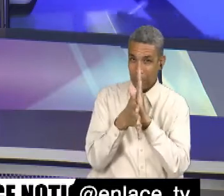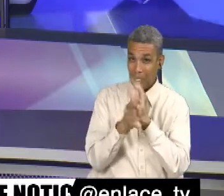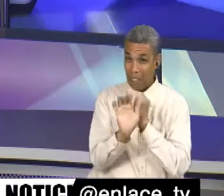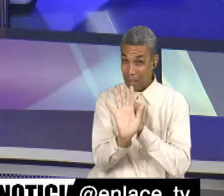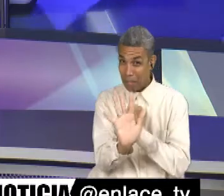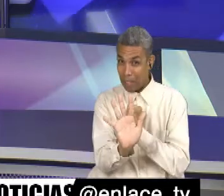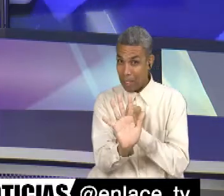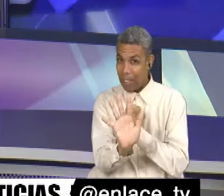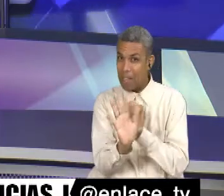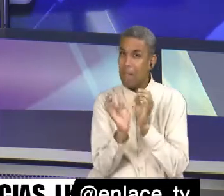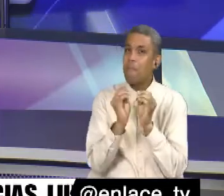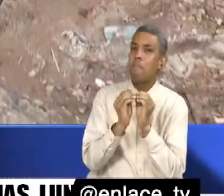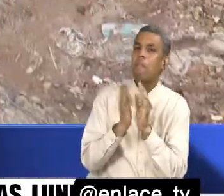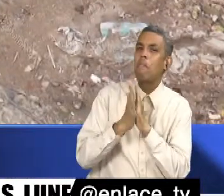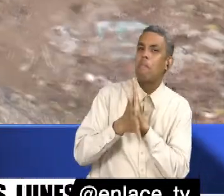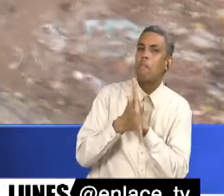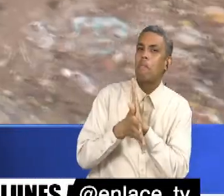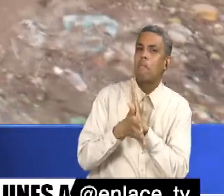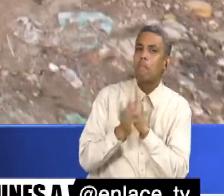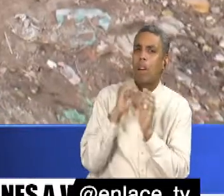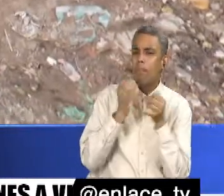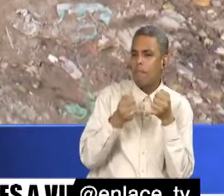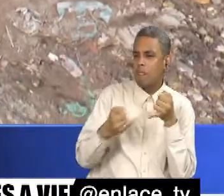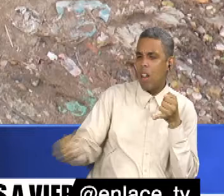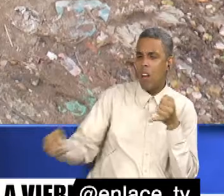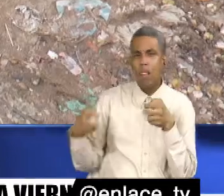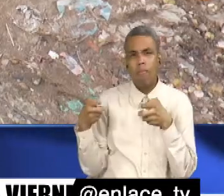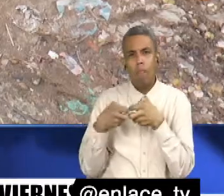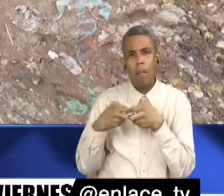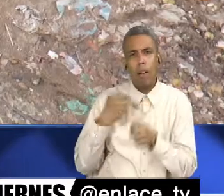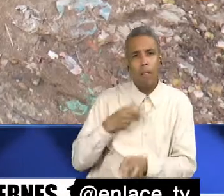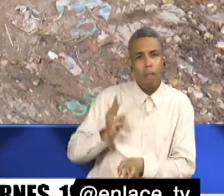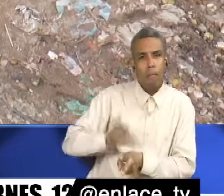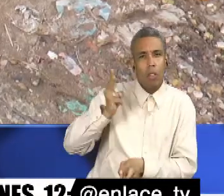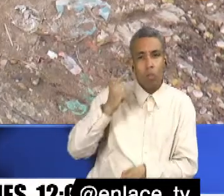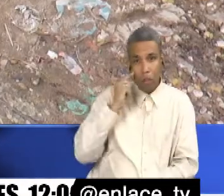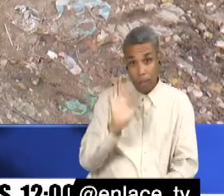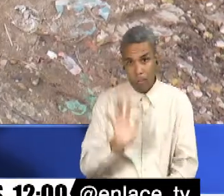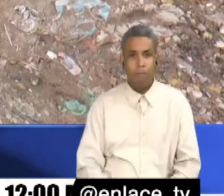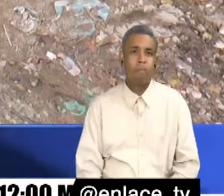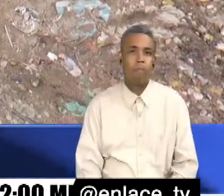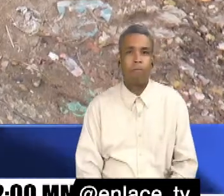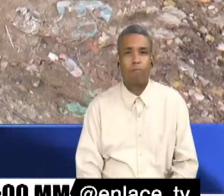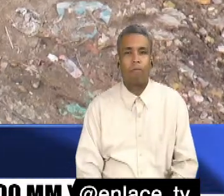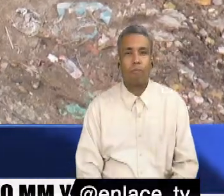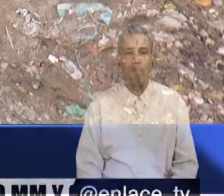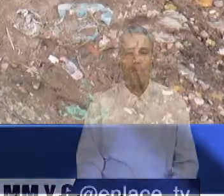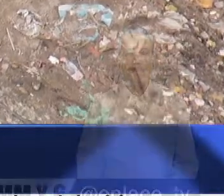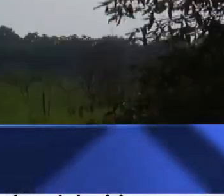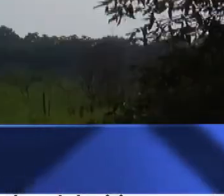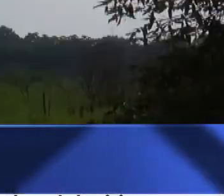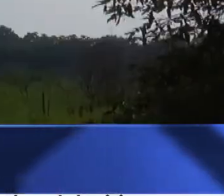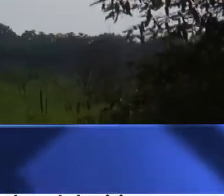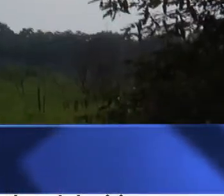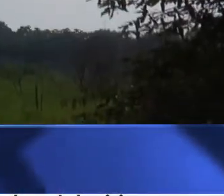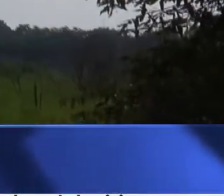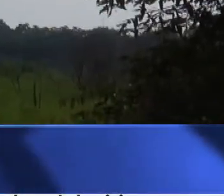regresar, esperen información sobre un cable electrizado que atraviesa el barrio Arenal. Ya regresamos.